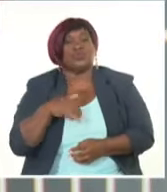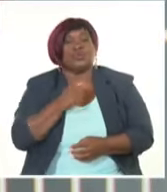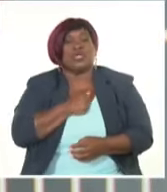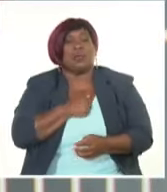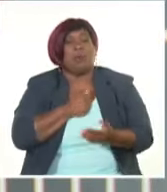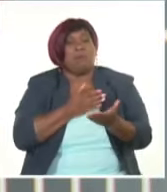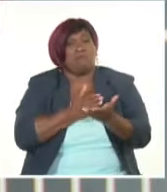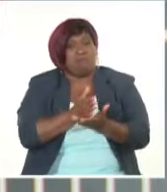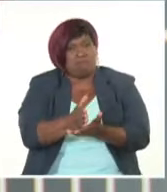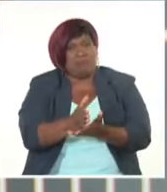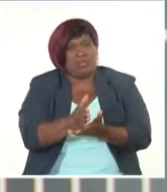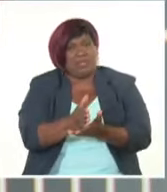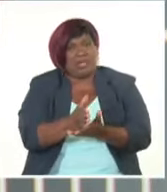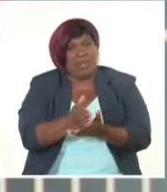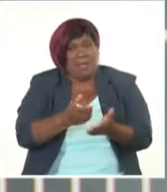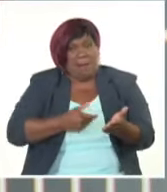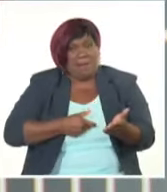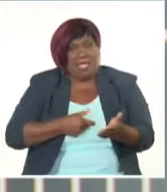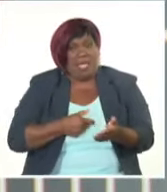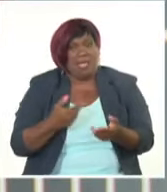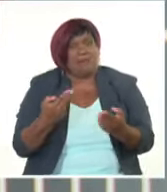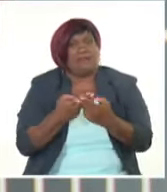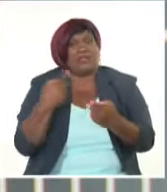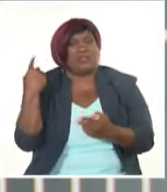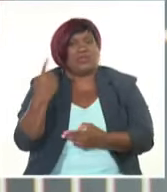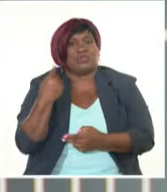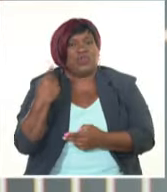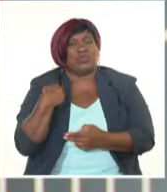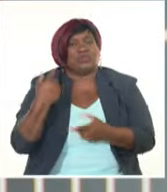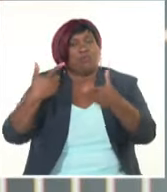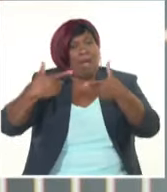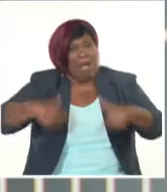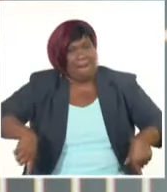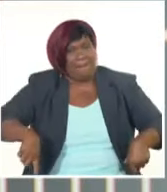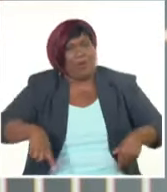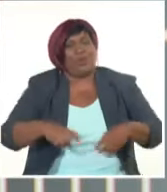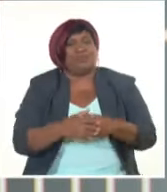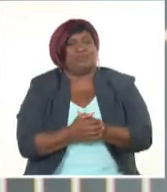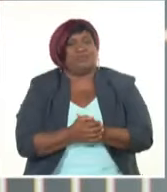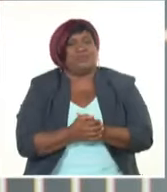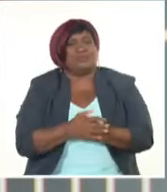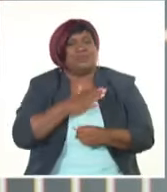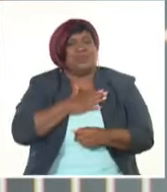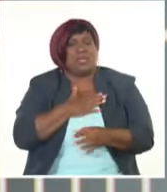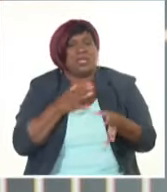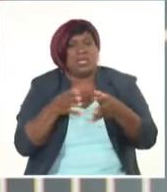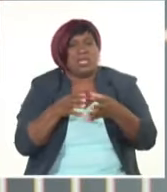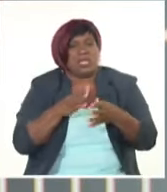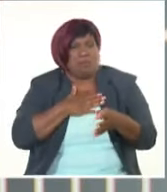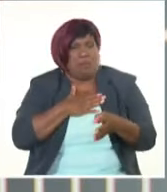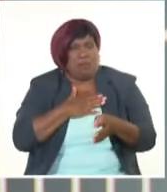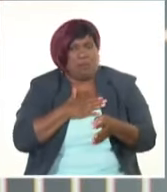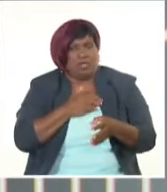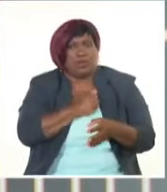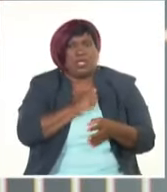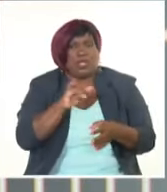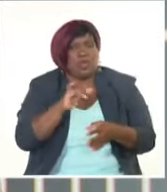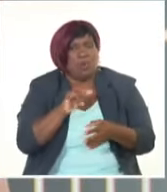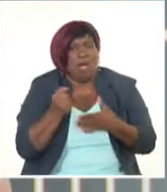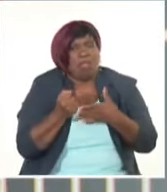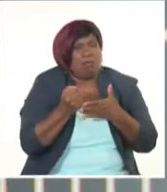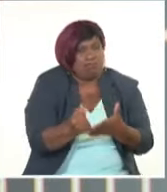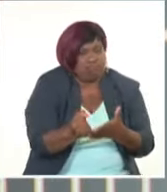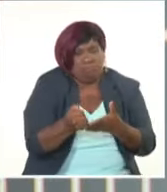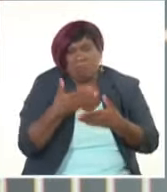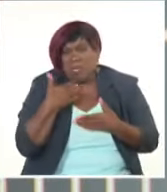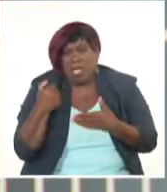corona en el torneo nacional. Nosotros somos los campeones y el equipo, no, todo el mundo está apoyándose bien